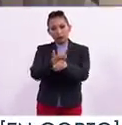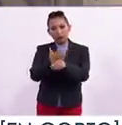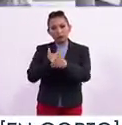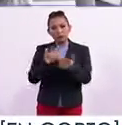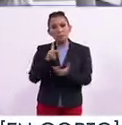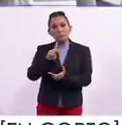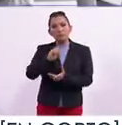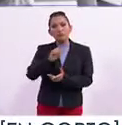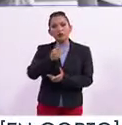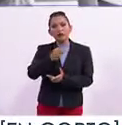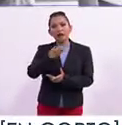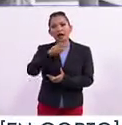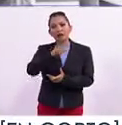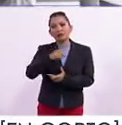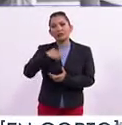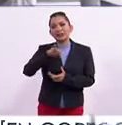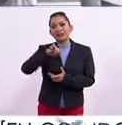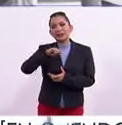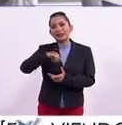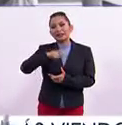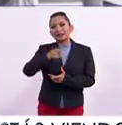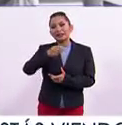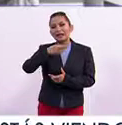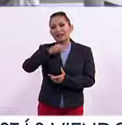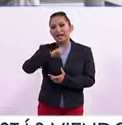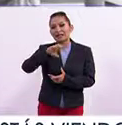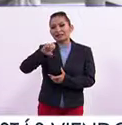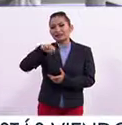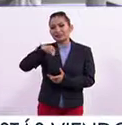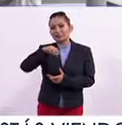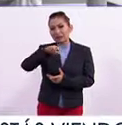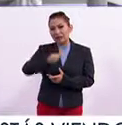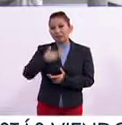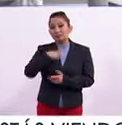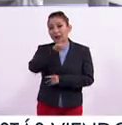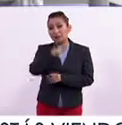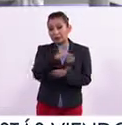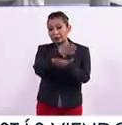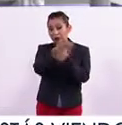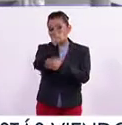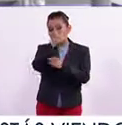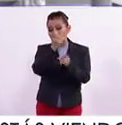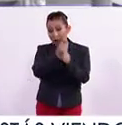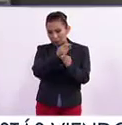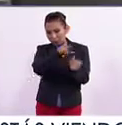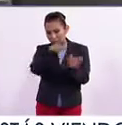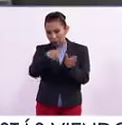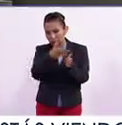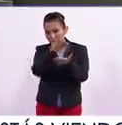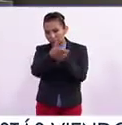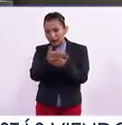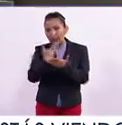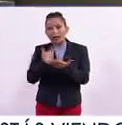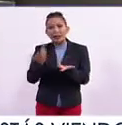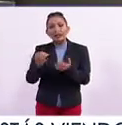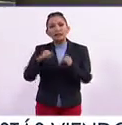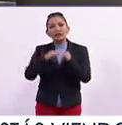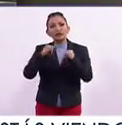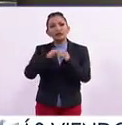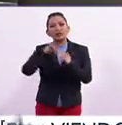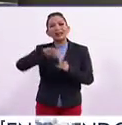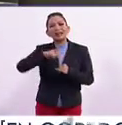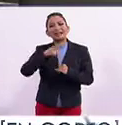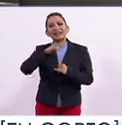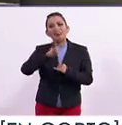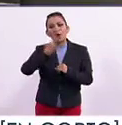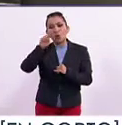Ingeniería Sísmica. 2 años después ingresó como investigador en el Instituto de Ingeniería de la UNAM. Roberto también ha sido